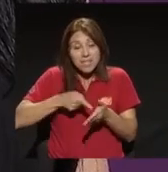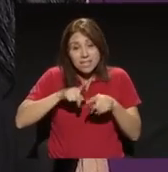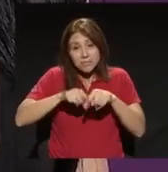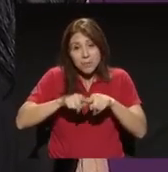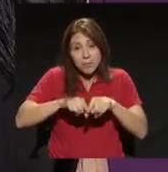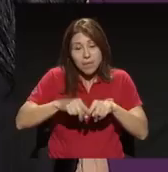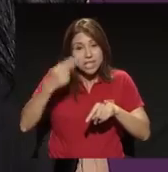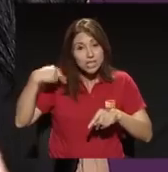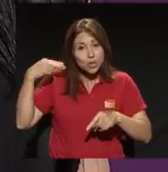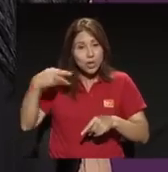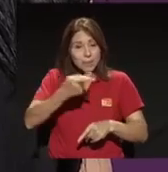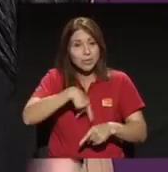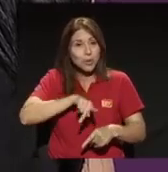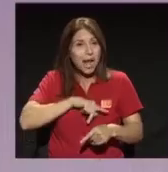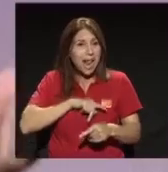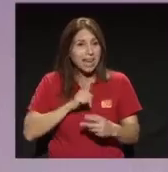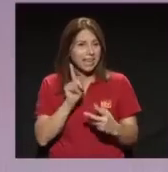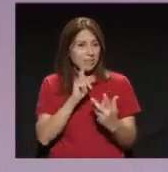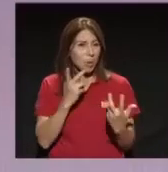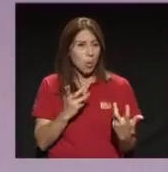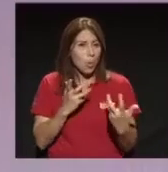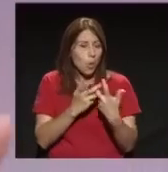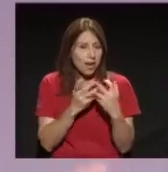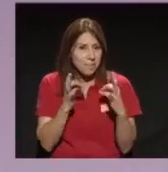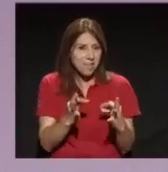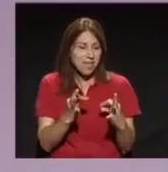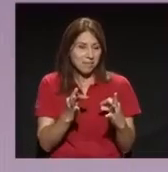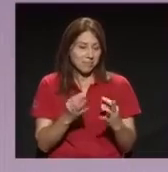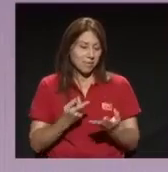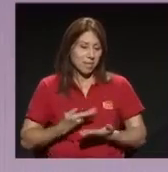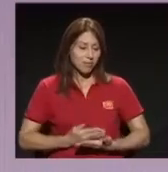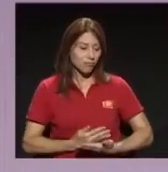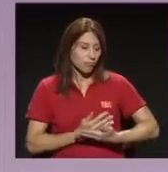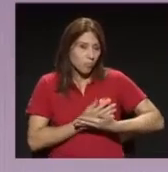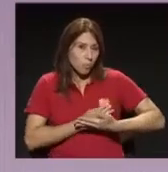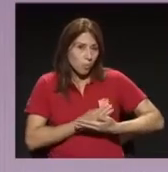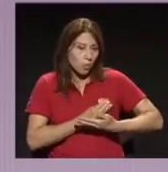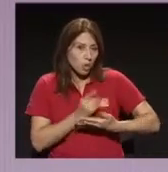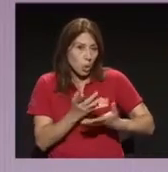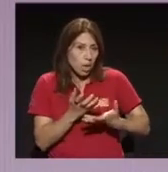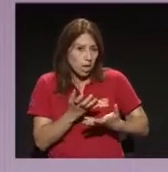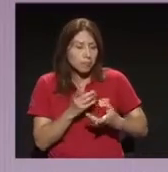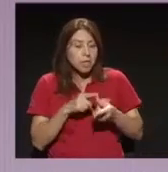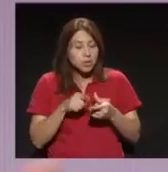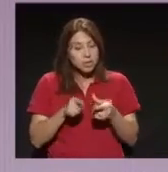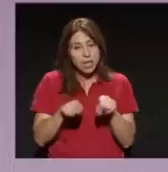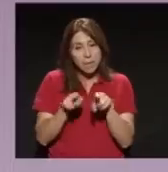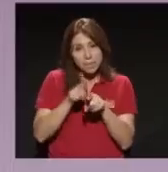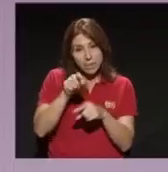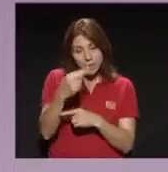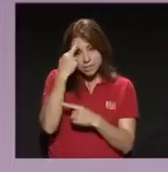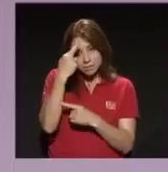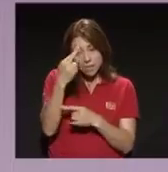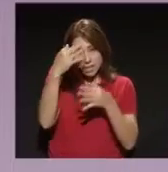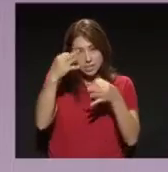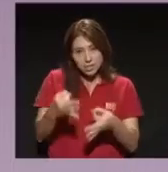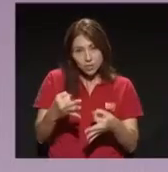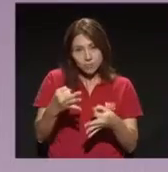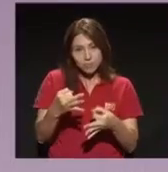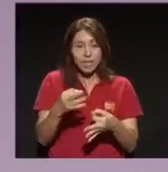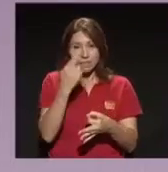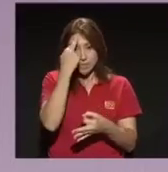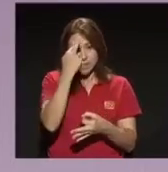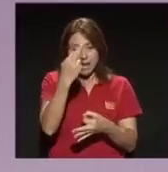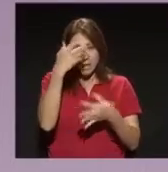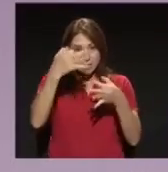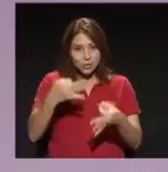no cuajen bien tal vez con el acto de amamantar y creo que también son decisiones que se tienen que respetar porque es parte de respetar las decisiones de las